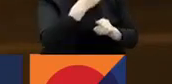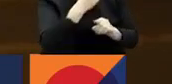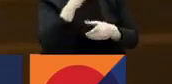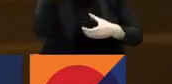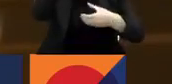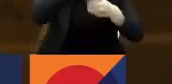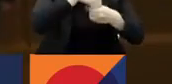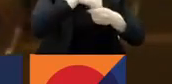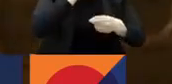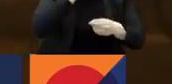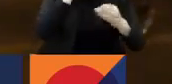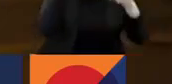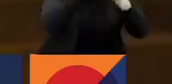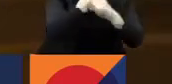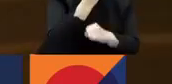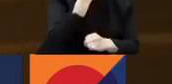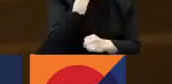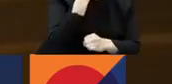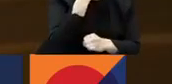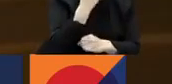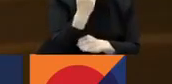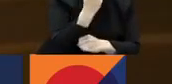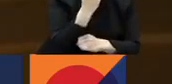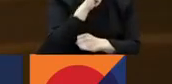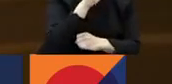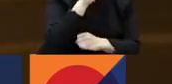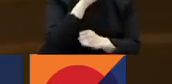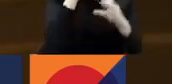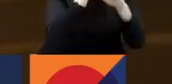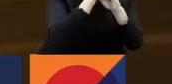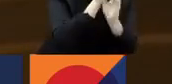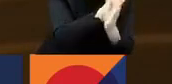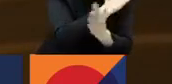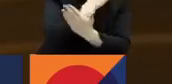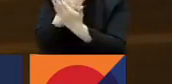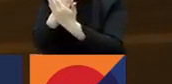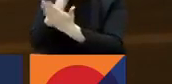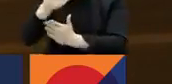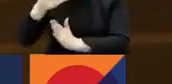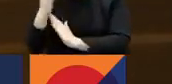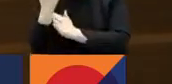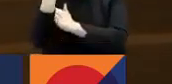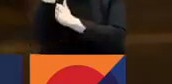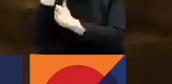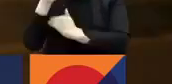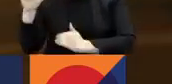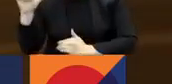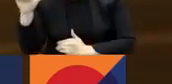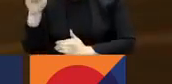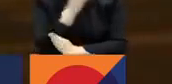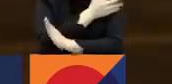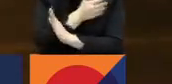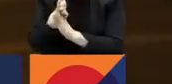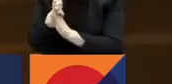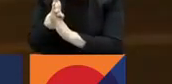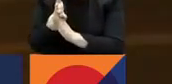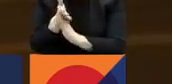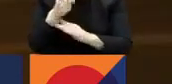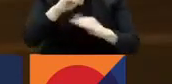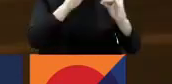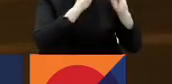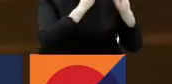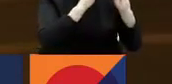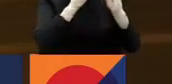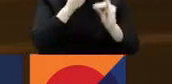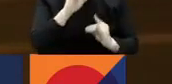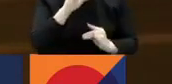noche de ayer viernes, que se va a extender hasta las 5 de la madrugada del próximo lunes. Cifras de ocupación de camas UCI en el caso de la capital vallecaucana